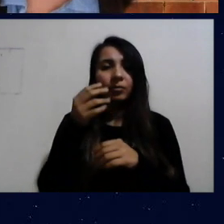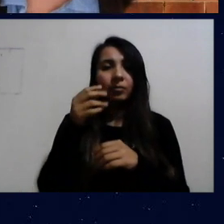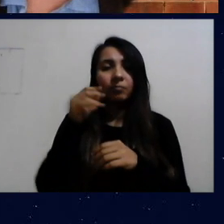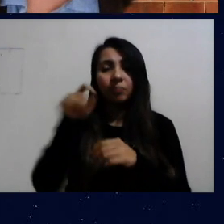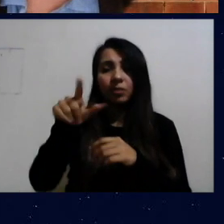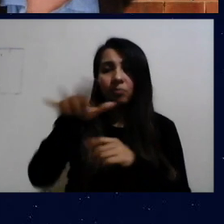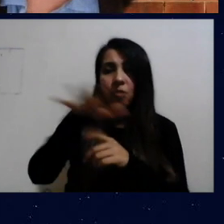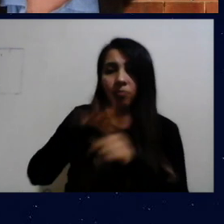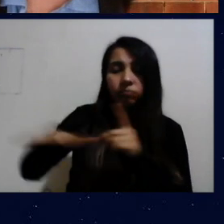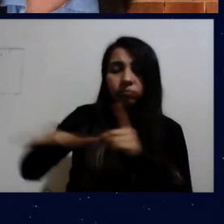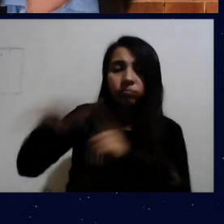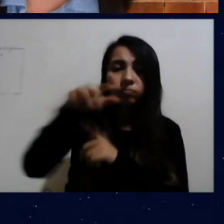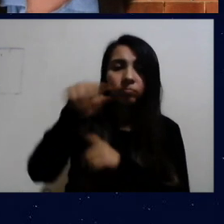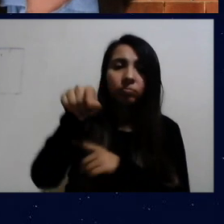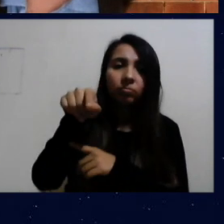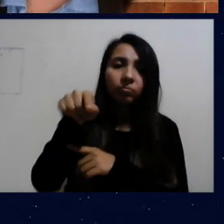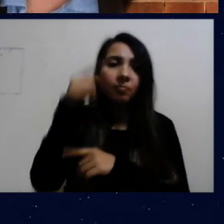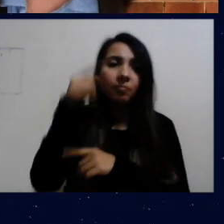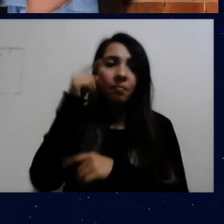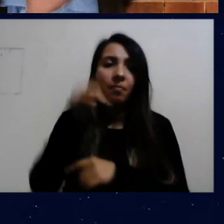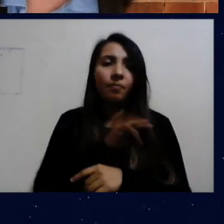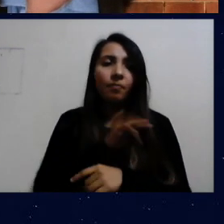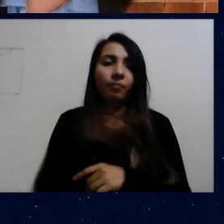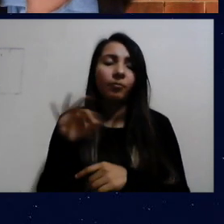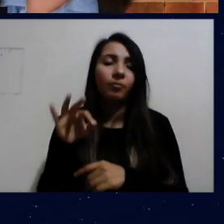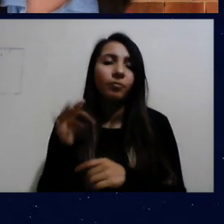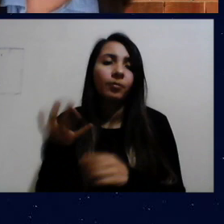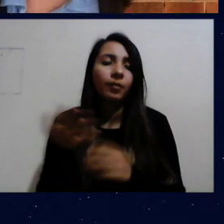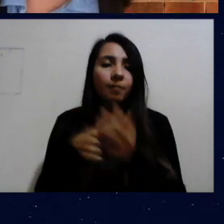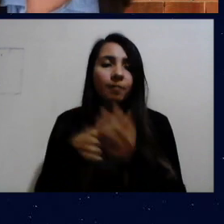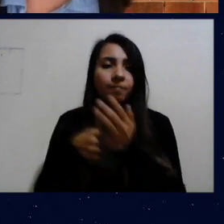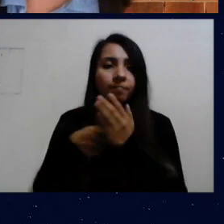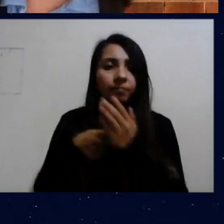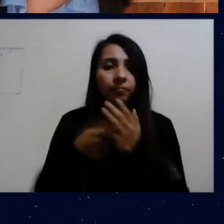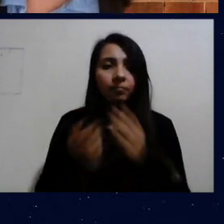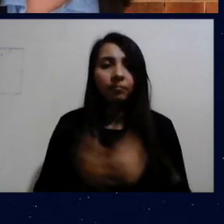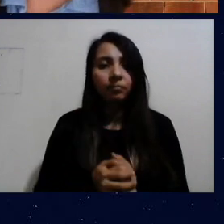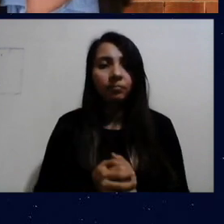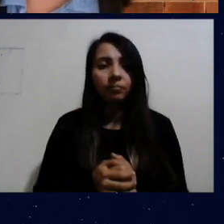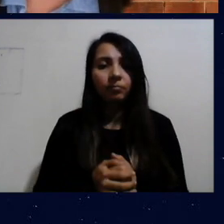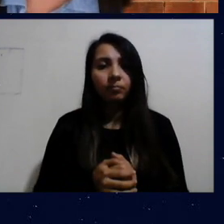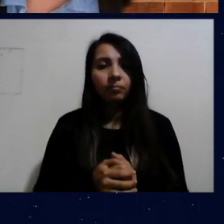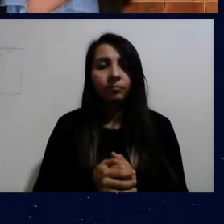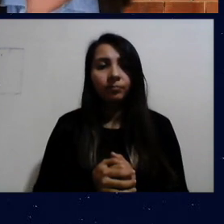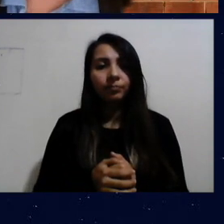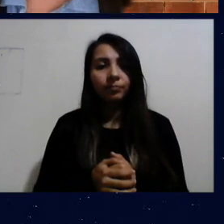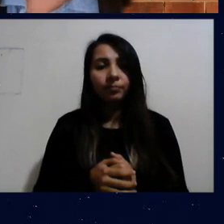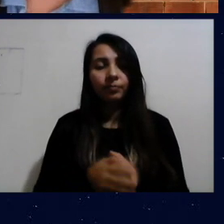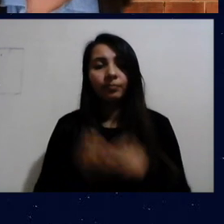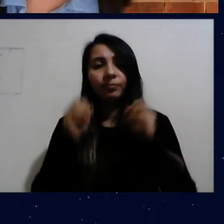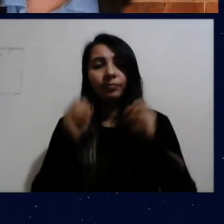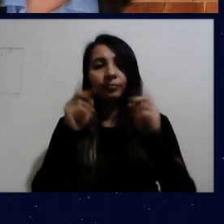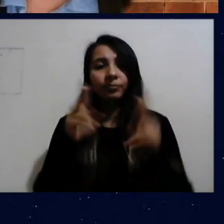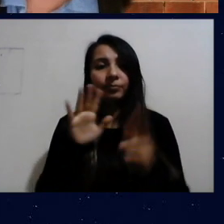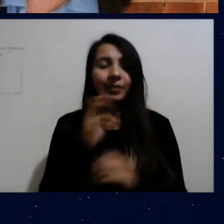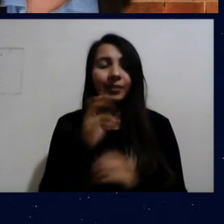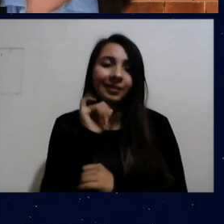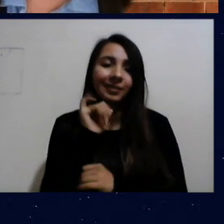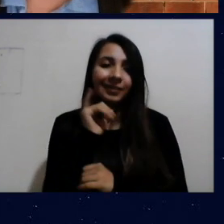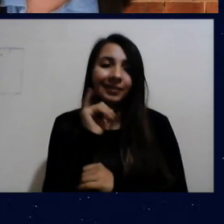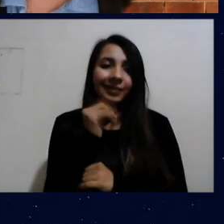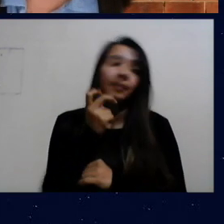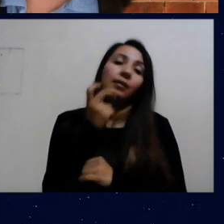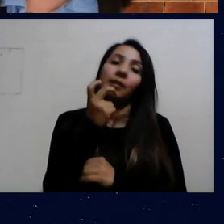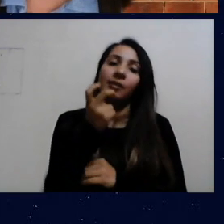detectar. Ok, sí, eso de la extinción es muy importante en el